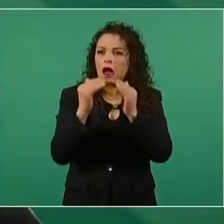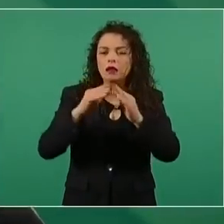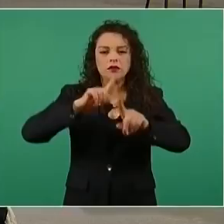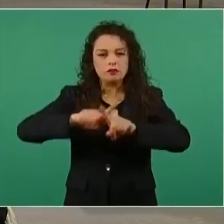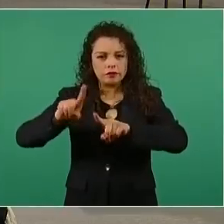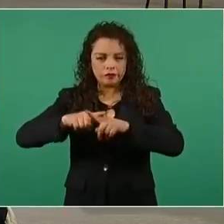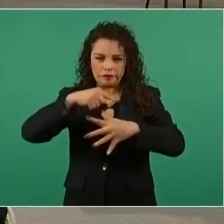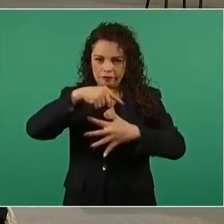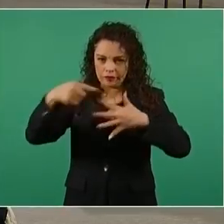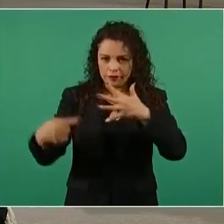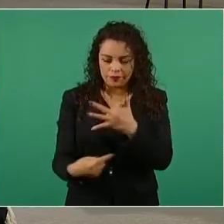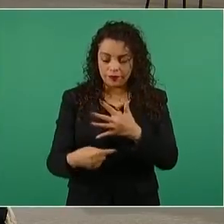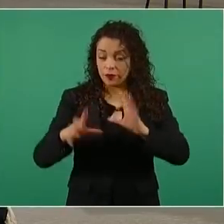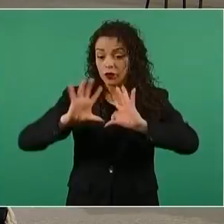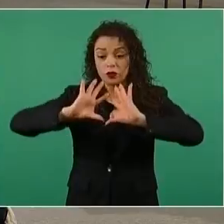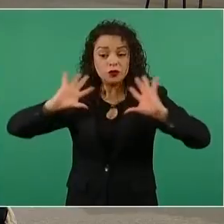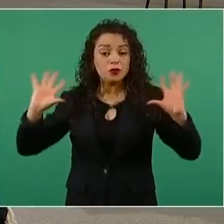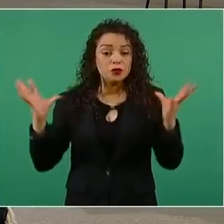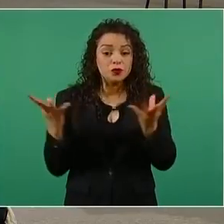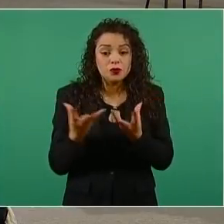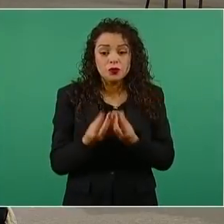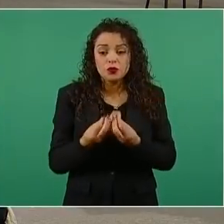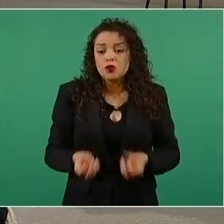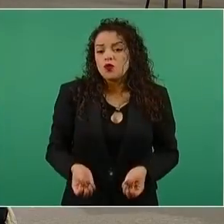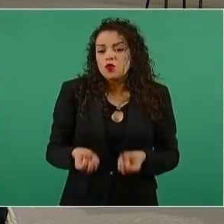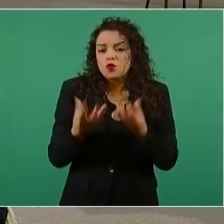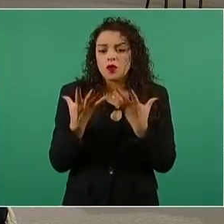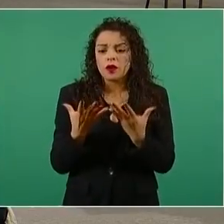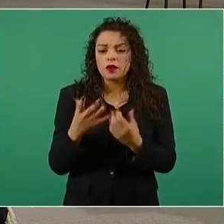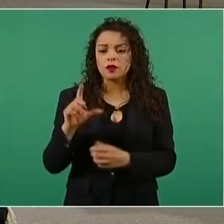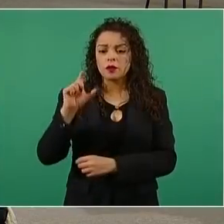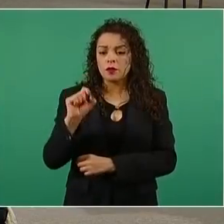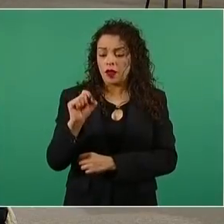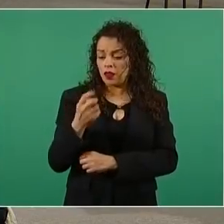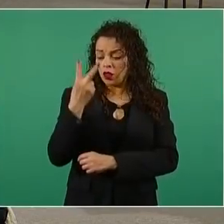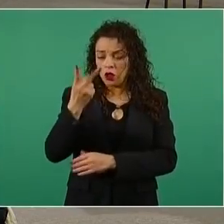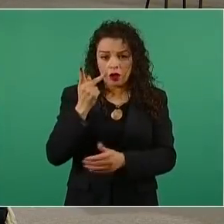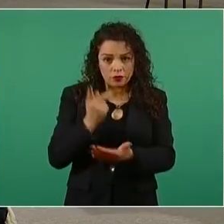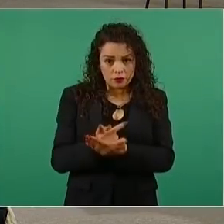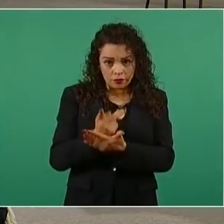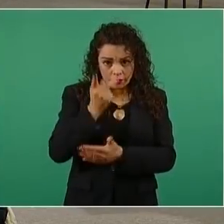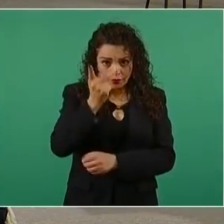Tenemos un total de 22 premios,